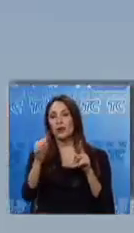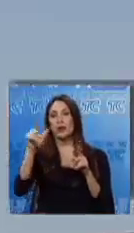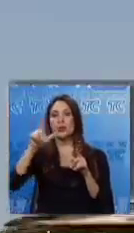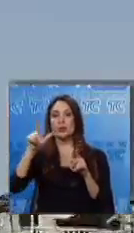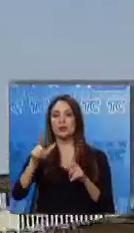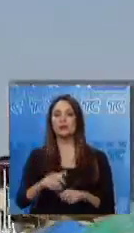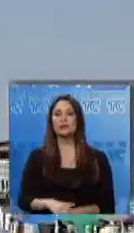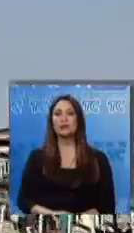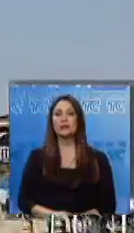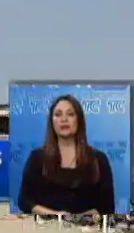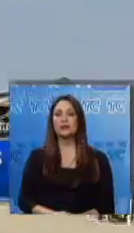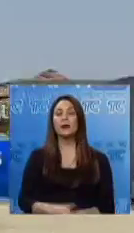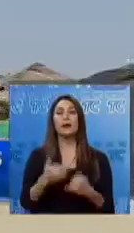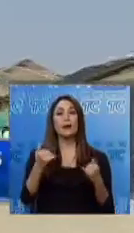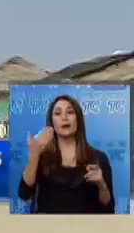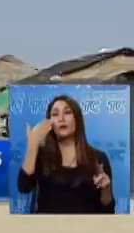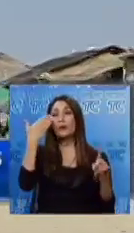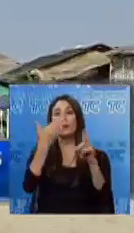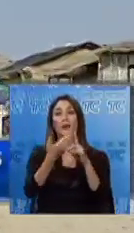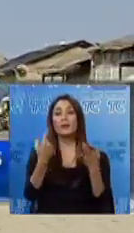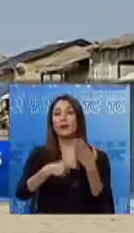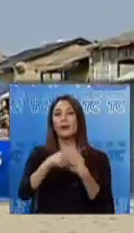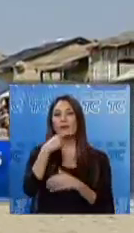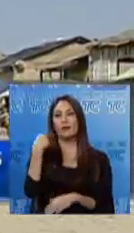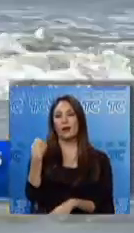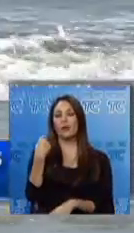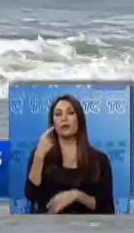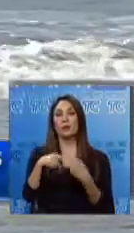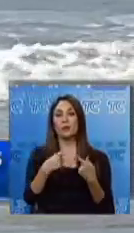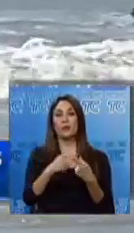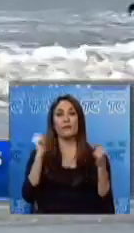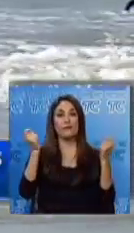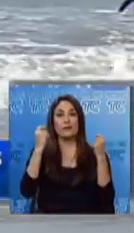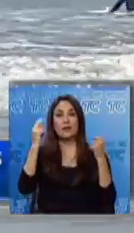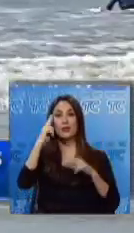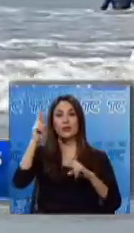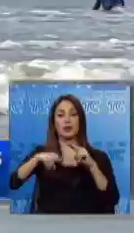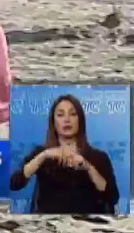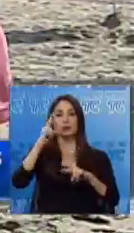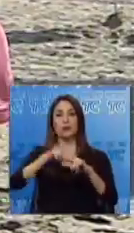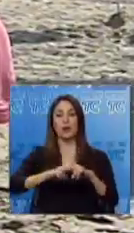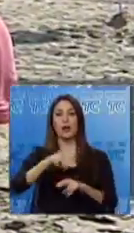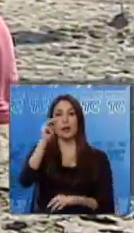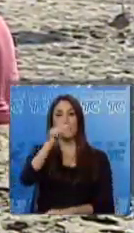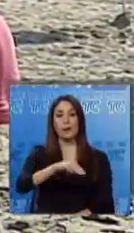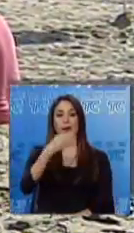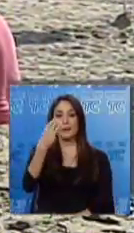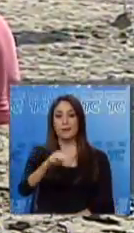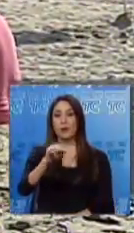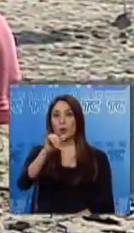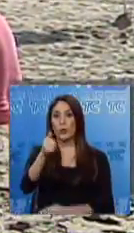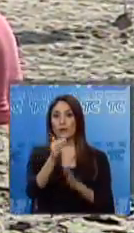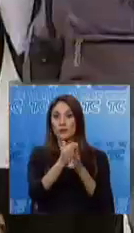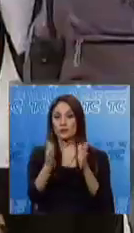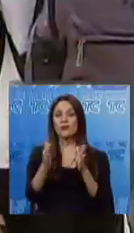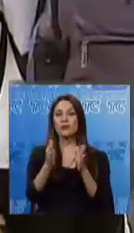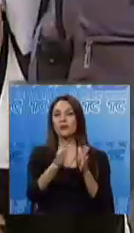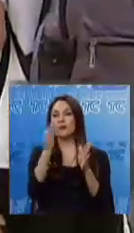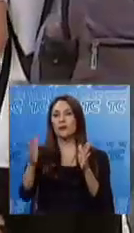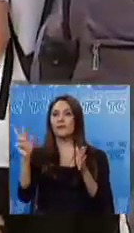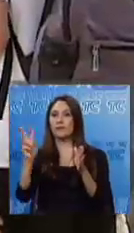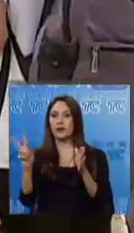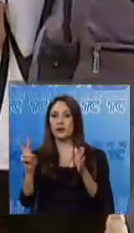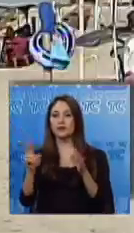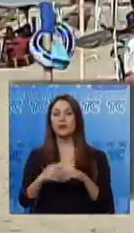lunes. El proyecto tiene como objetivo normar los feriados para que, por ejemplo, cuando sean fiestas nacionales, martes, miércoles o jueves, pasen al viernes